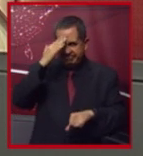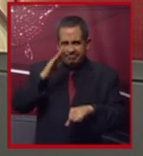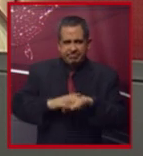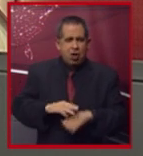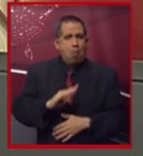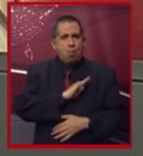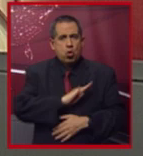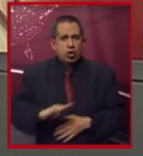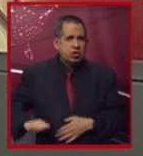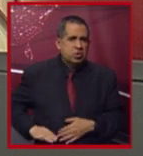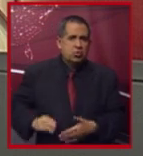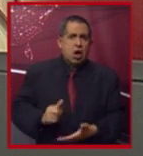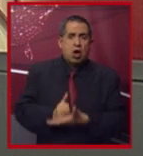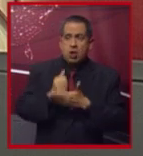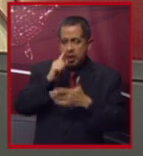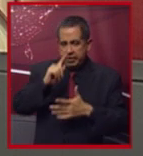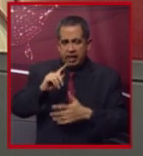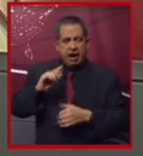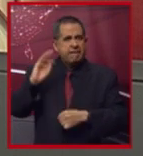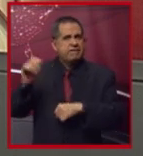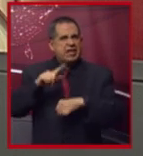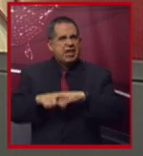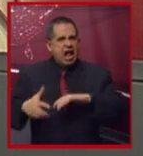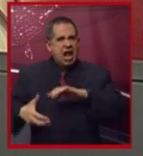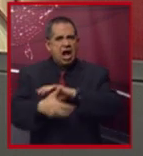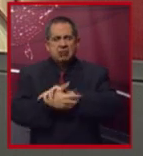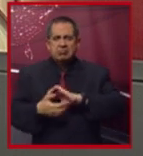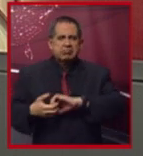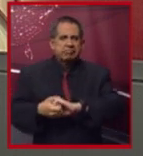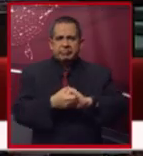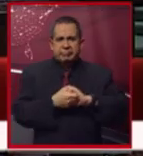de los municipios al sistema federalista en el país.